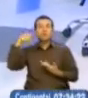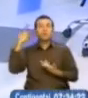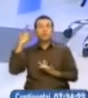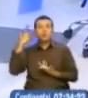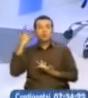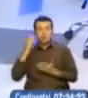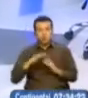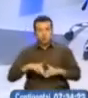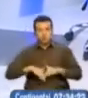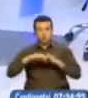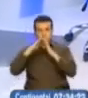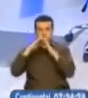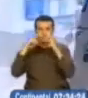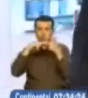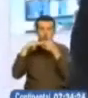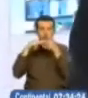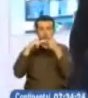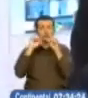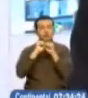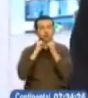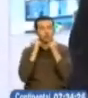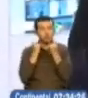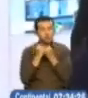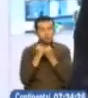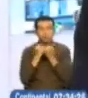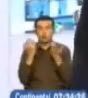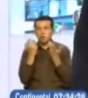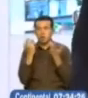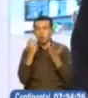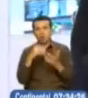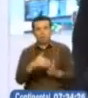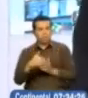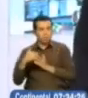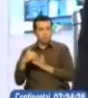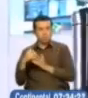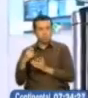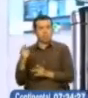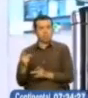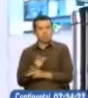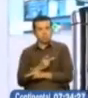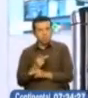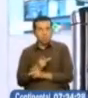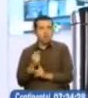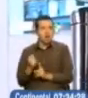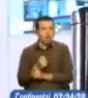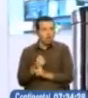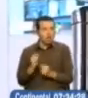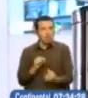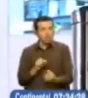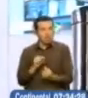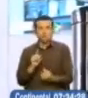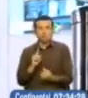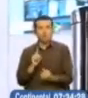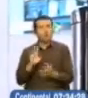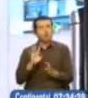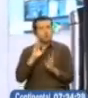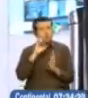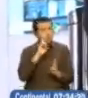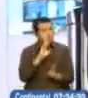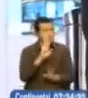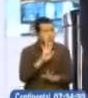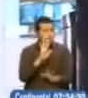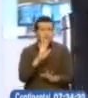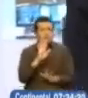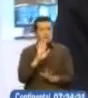de recomposición de un vínculo social no alienado, no enajenado, no violento, no hostil con el otro, de reconocerse en el otro y no más bien